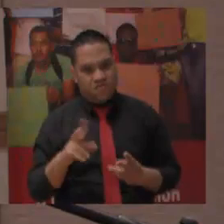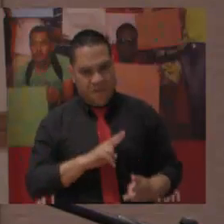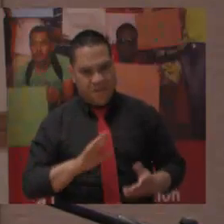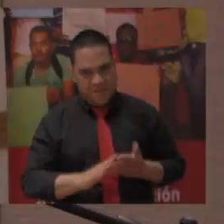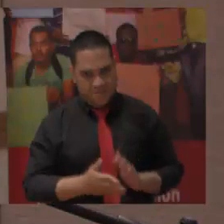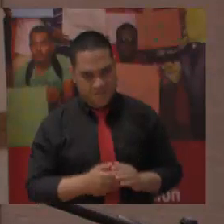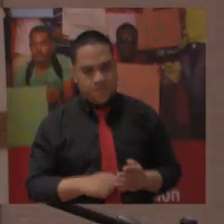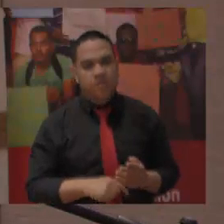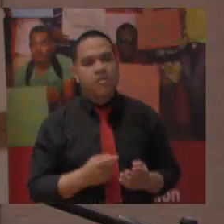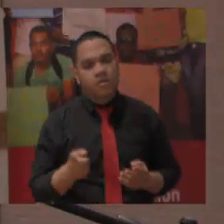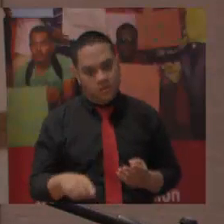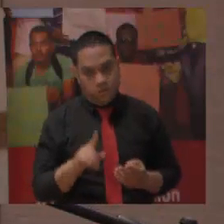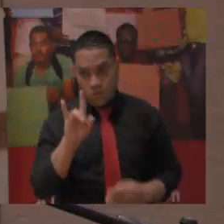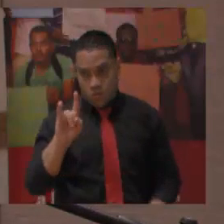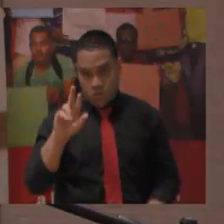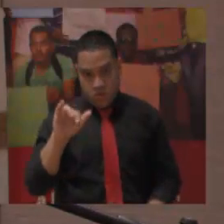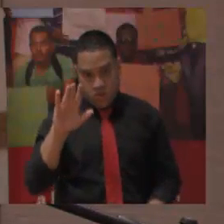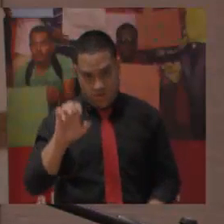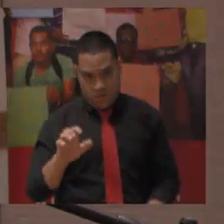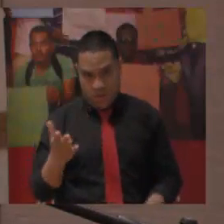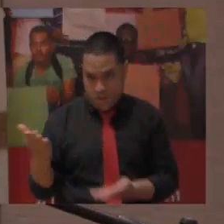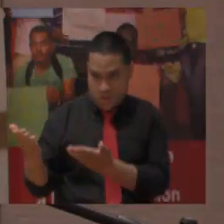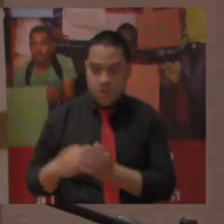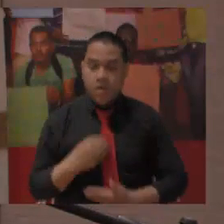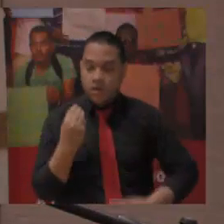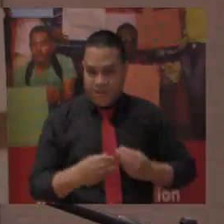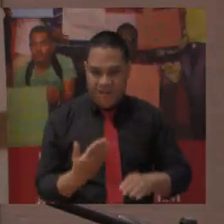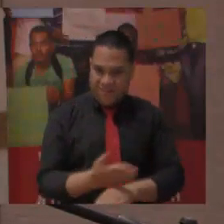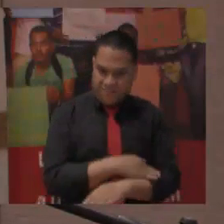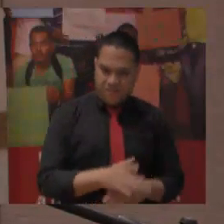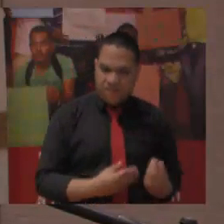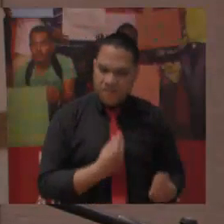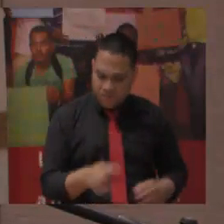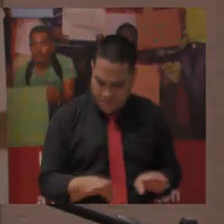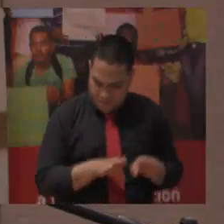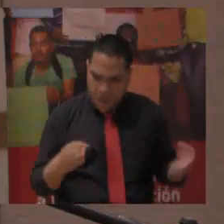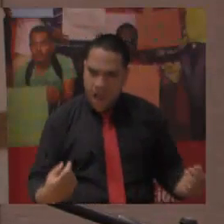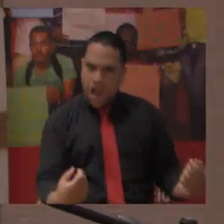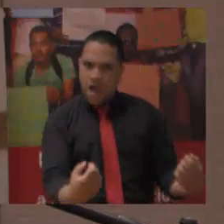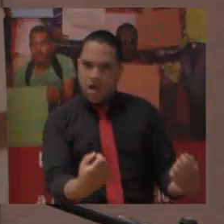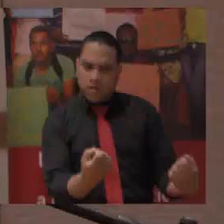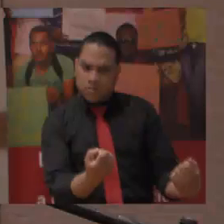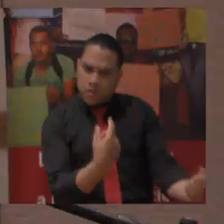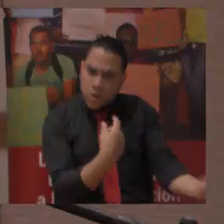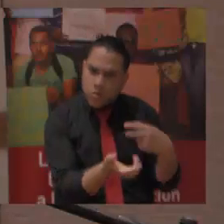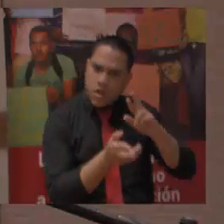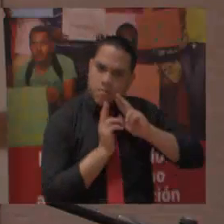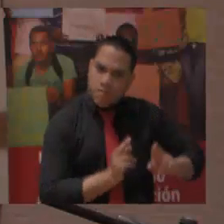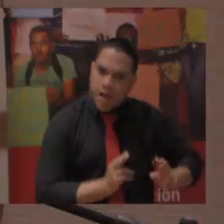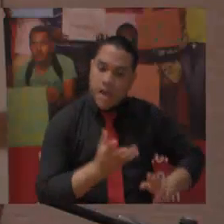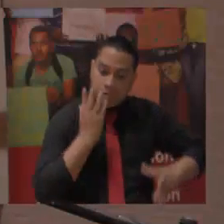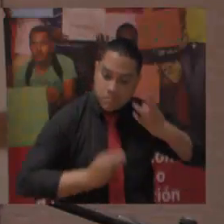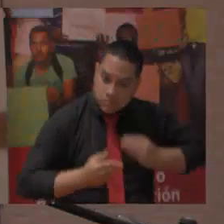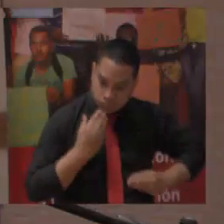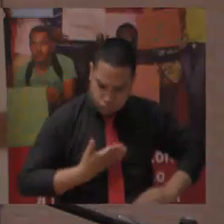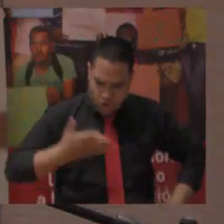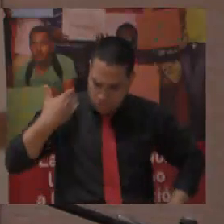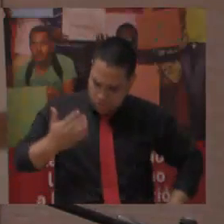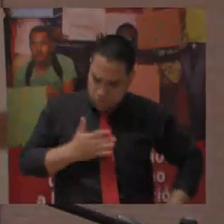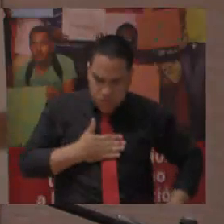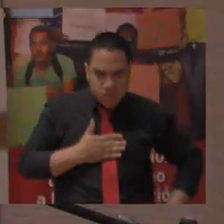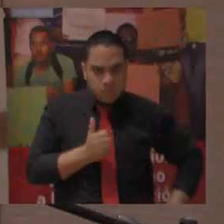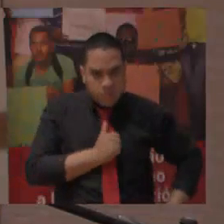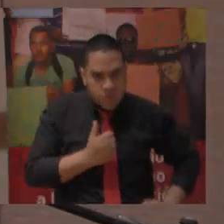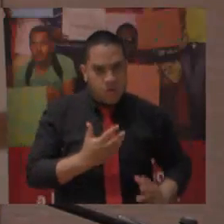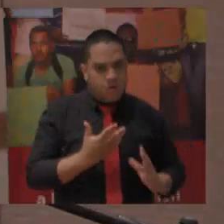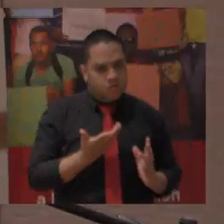de reintegración. Es realmente, como el anterior, un panel de lujo. También unas experiencias personales